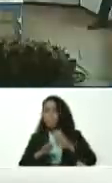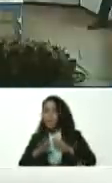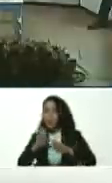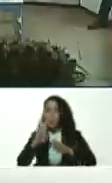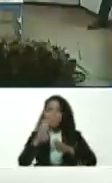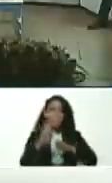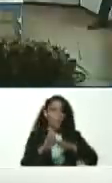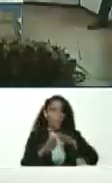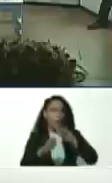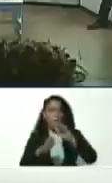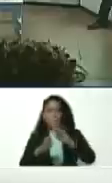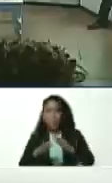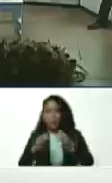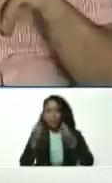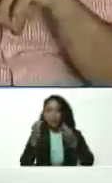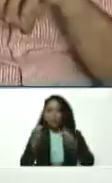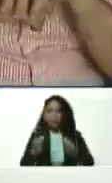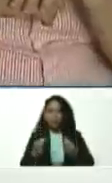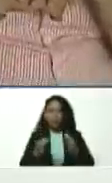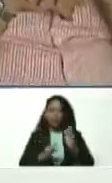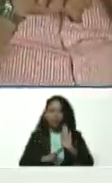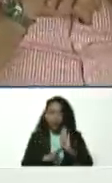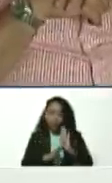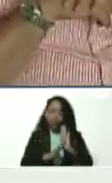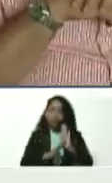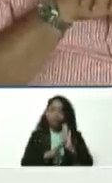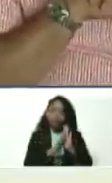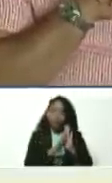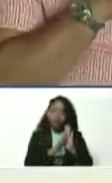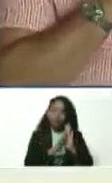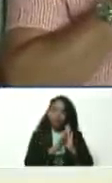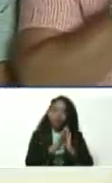seguros permanentes